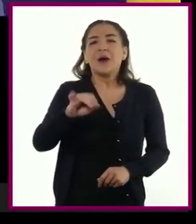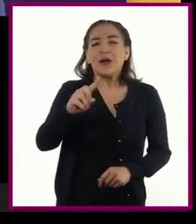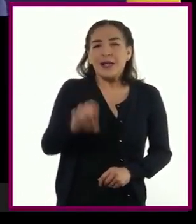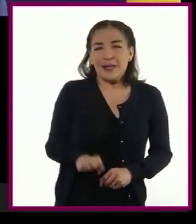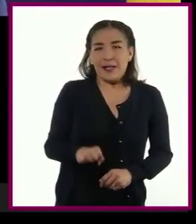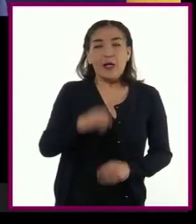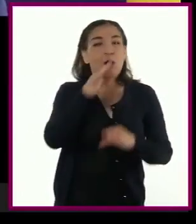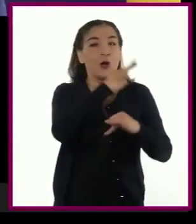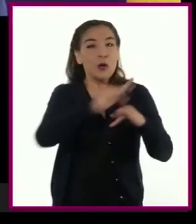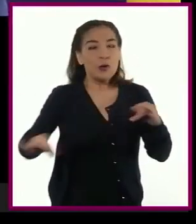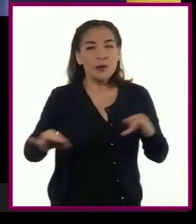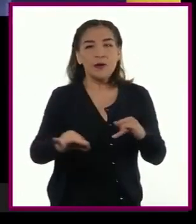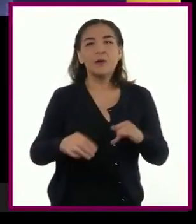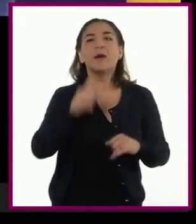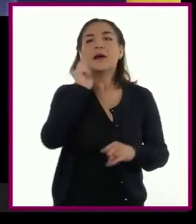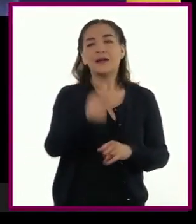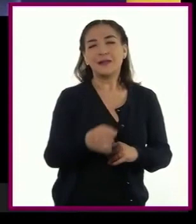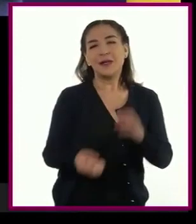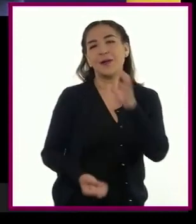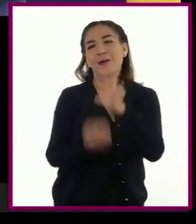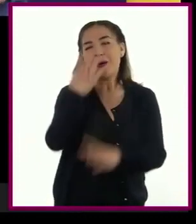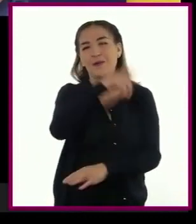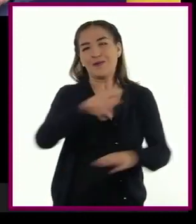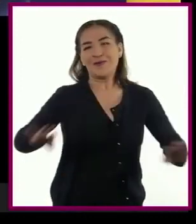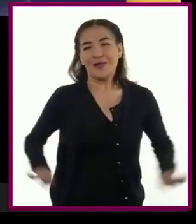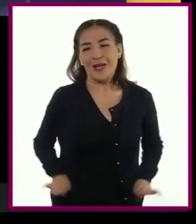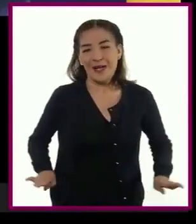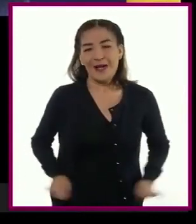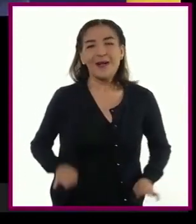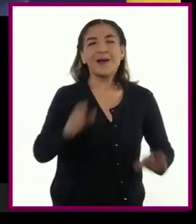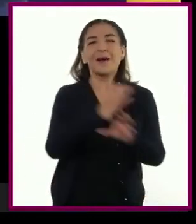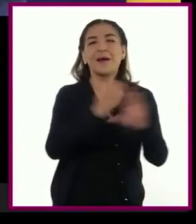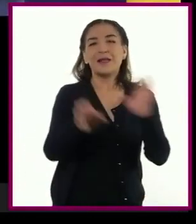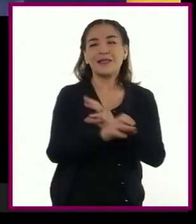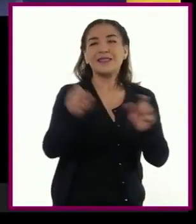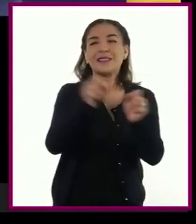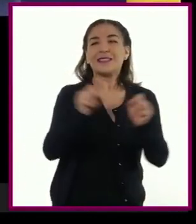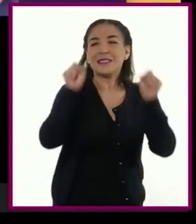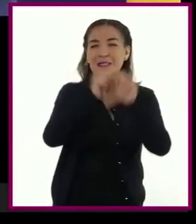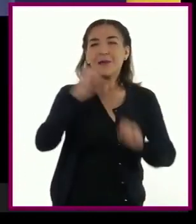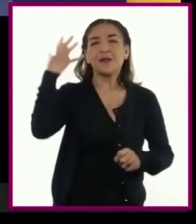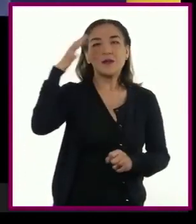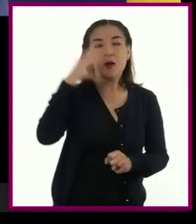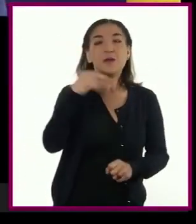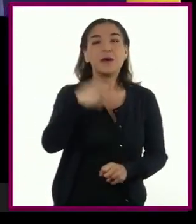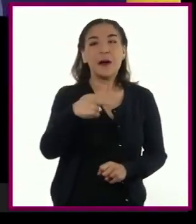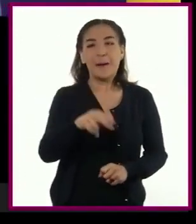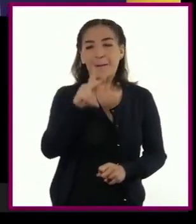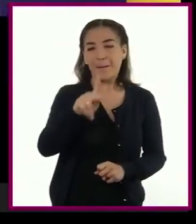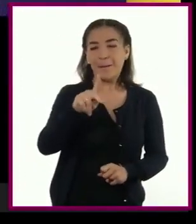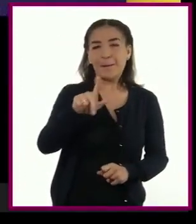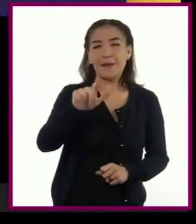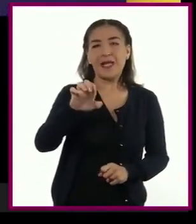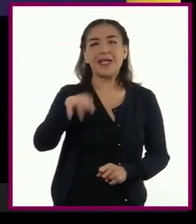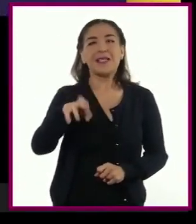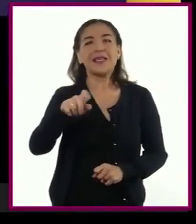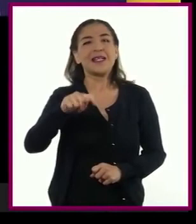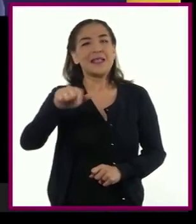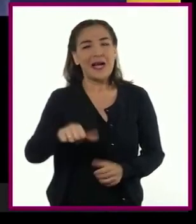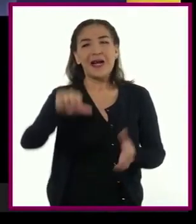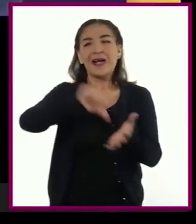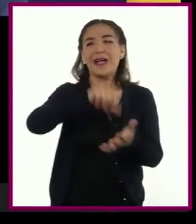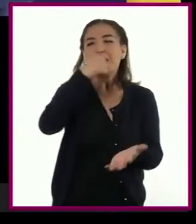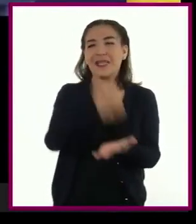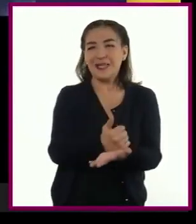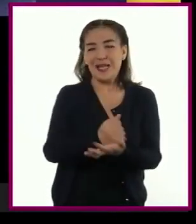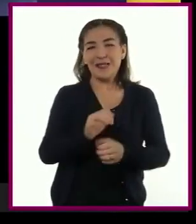finalmente se le considera en una nueva categoría de objetos del sistema solar llamada planetas enanos. Me refiero,